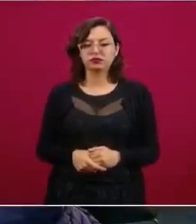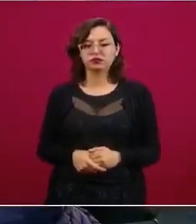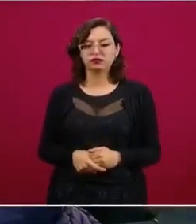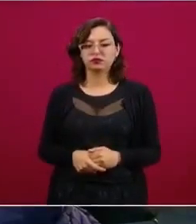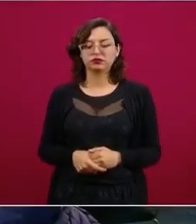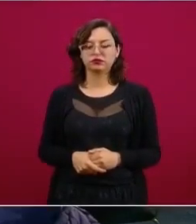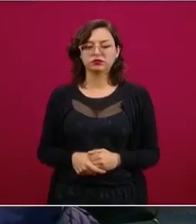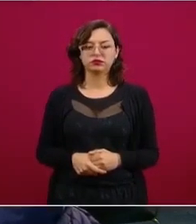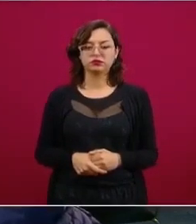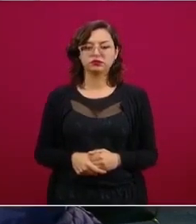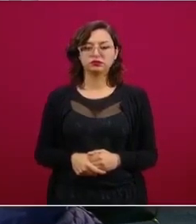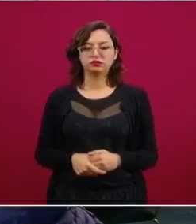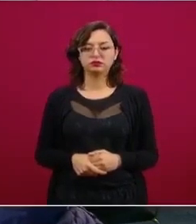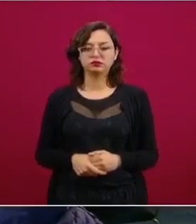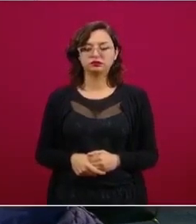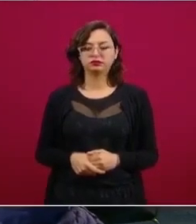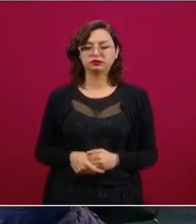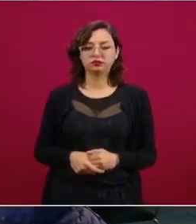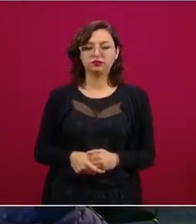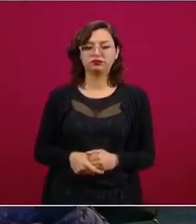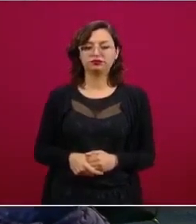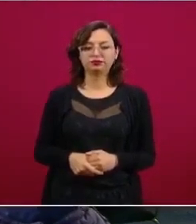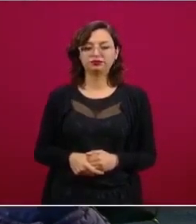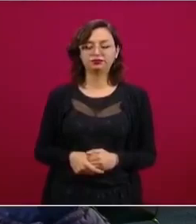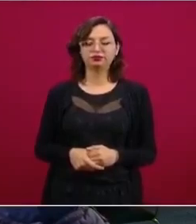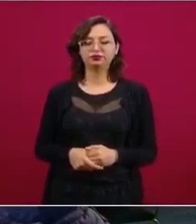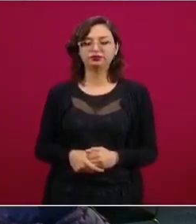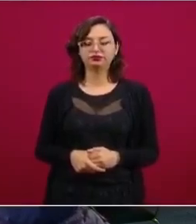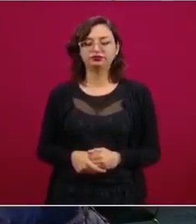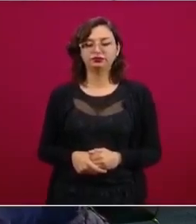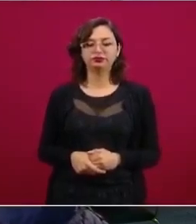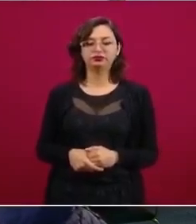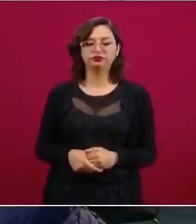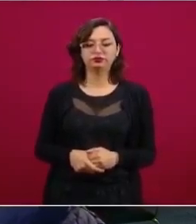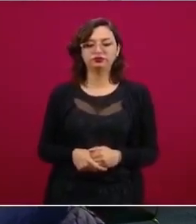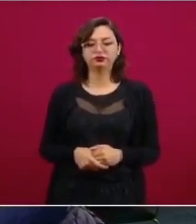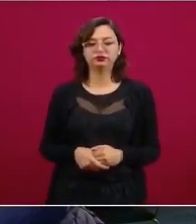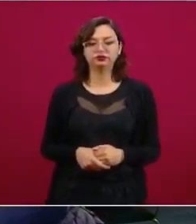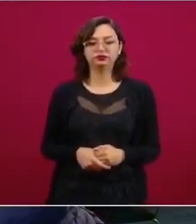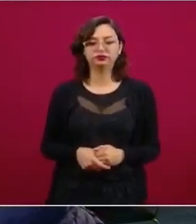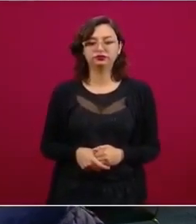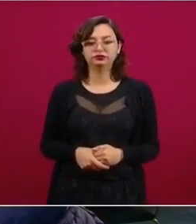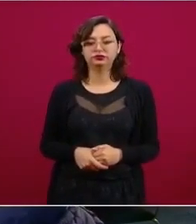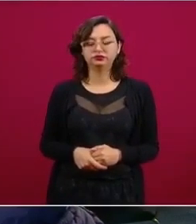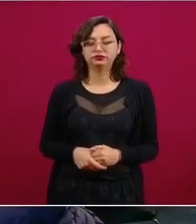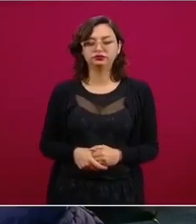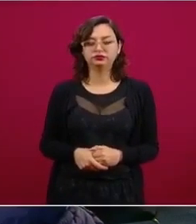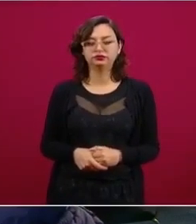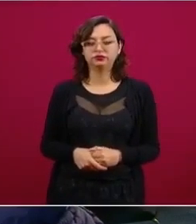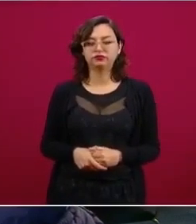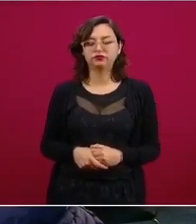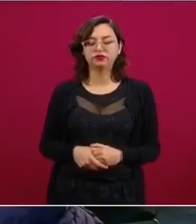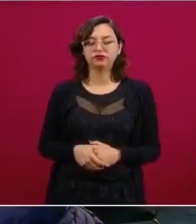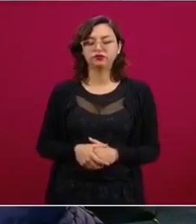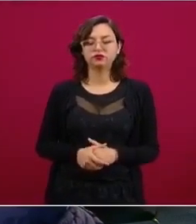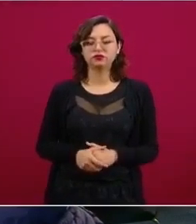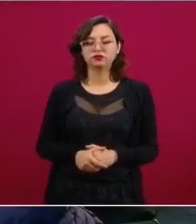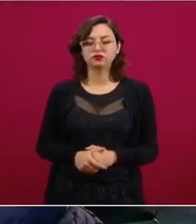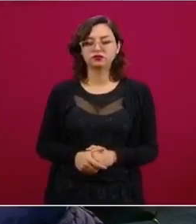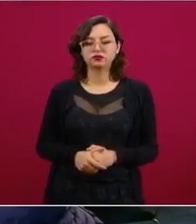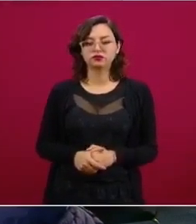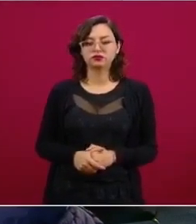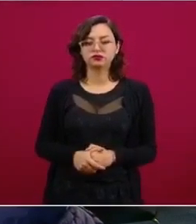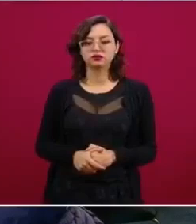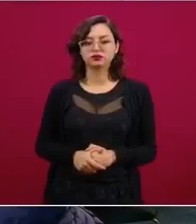clases se retomarían el 1 de junio, pero de acuerdo con lo que nos exponía el doctor Gatell, están hablando de que la fase